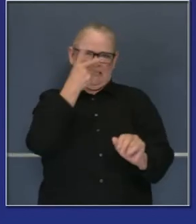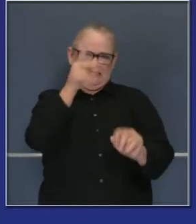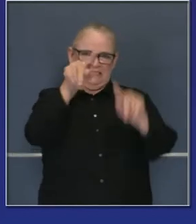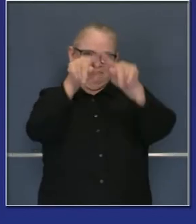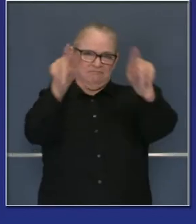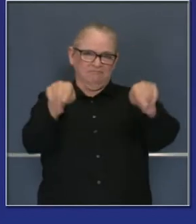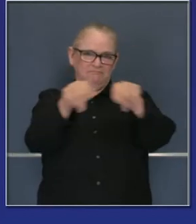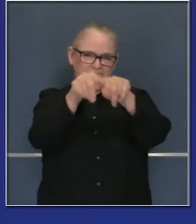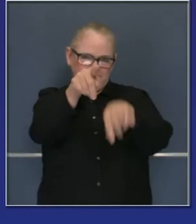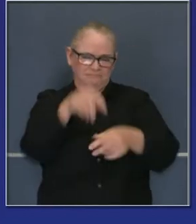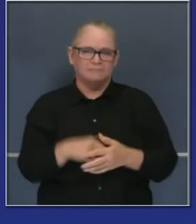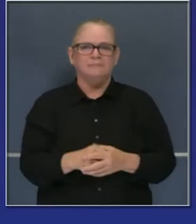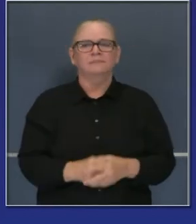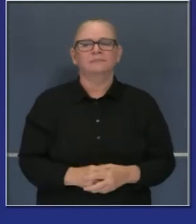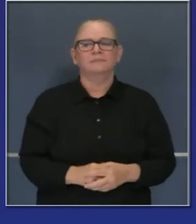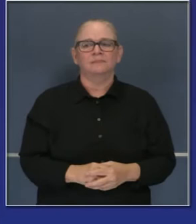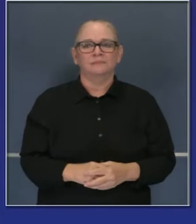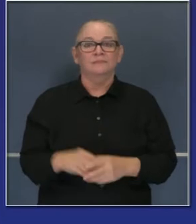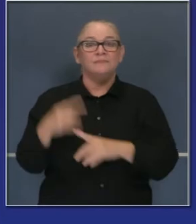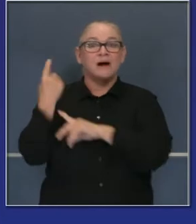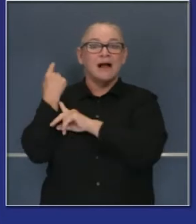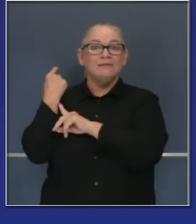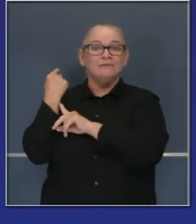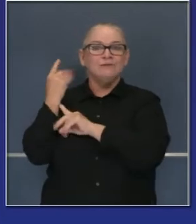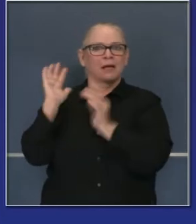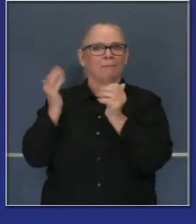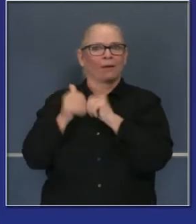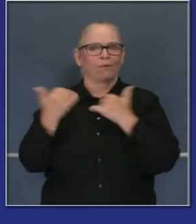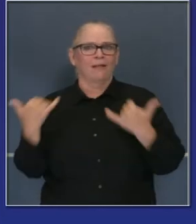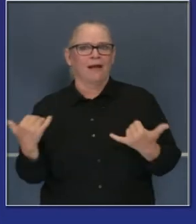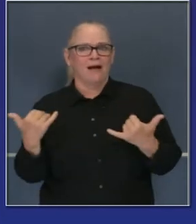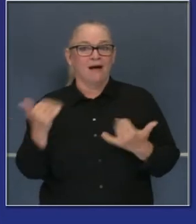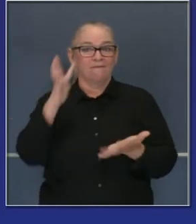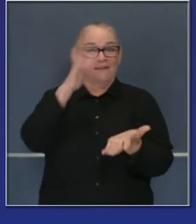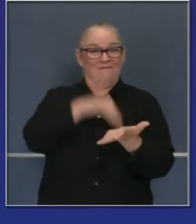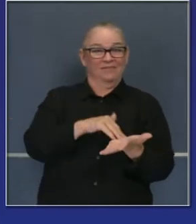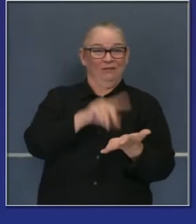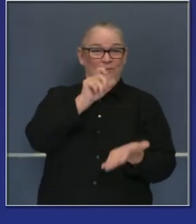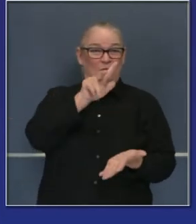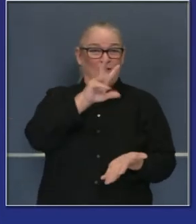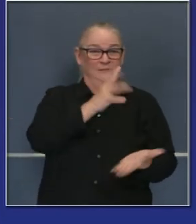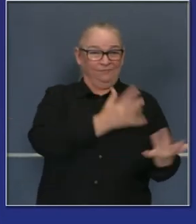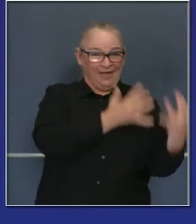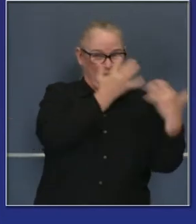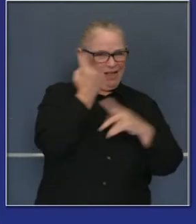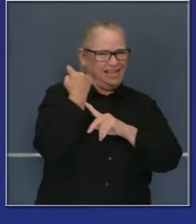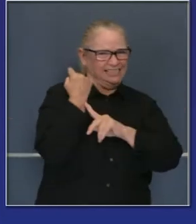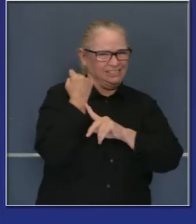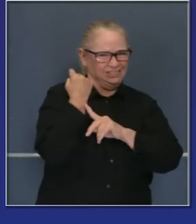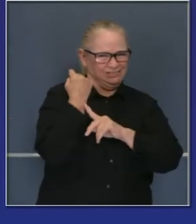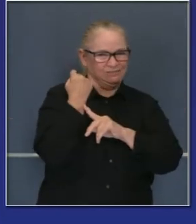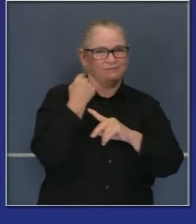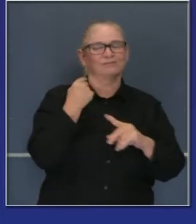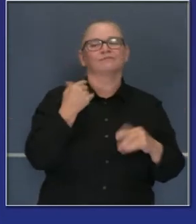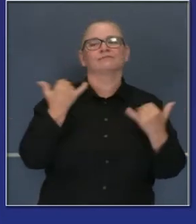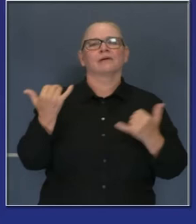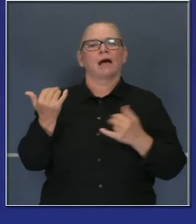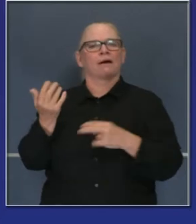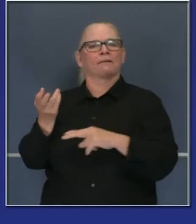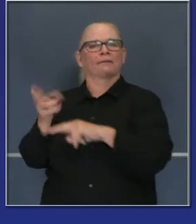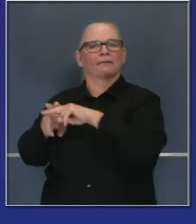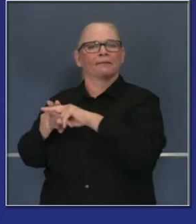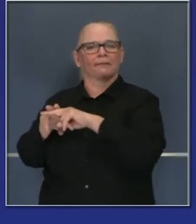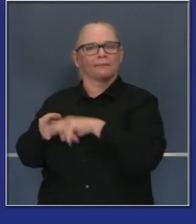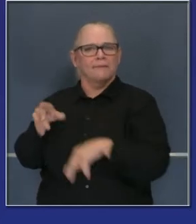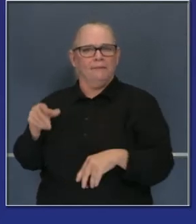el año pasado a estas alturas habíamos teniendo 5.136 incendios solamente se quema